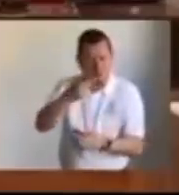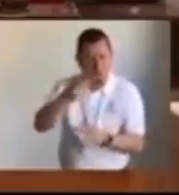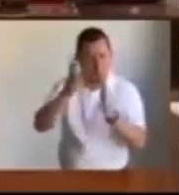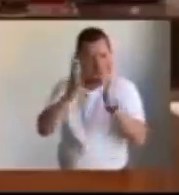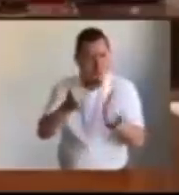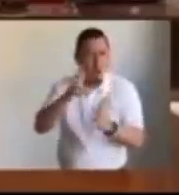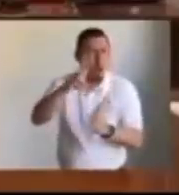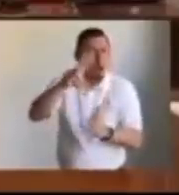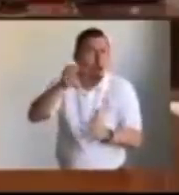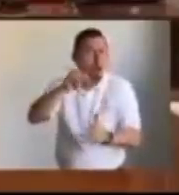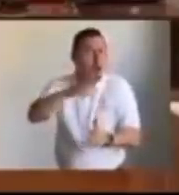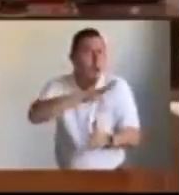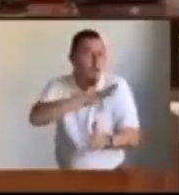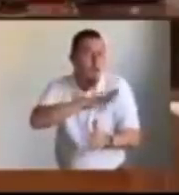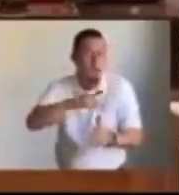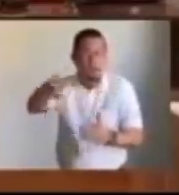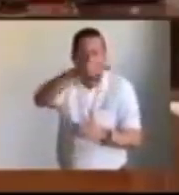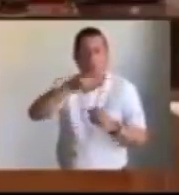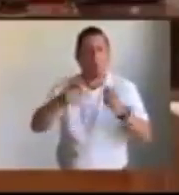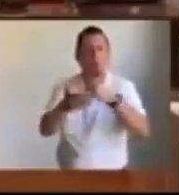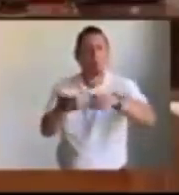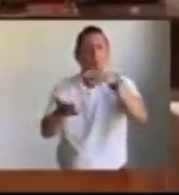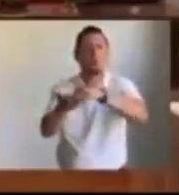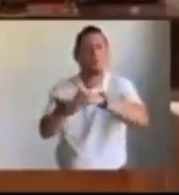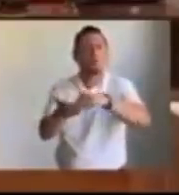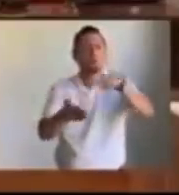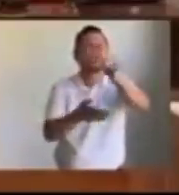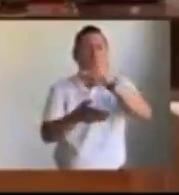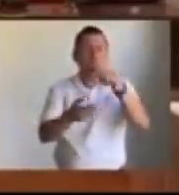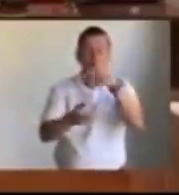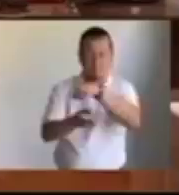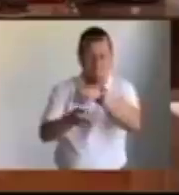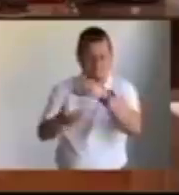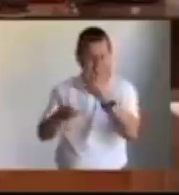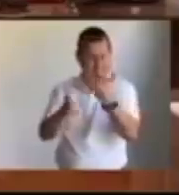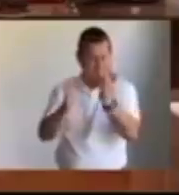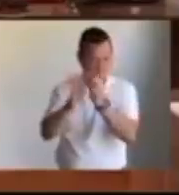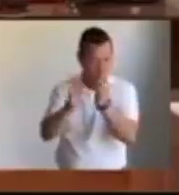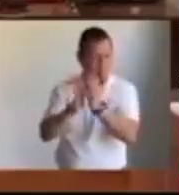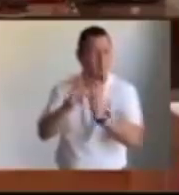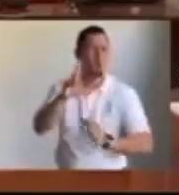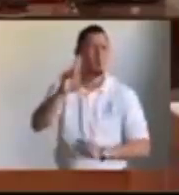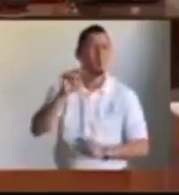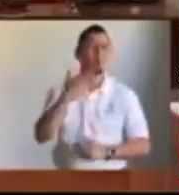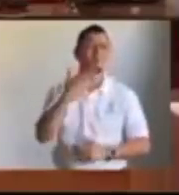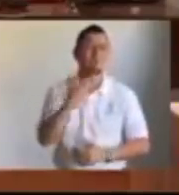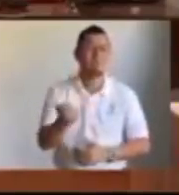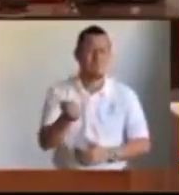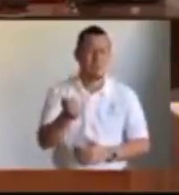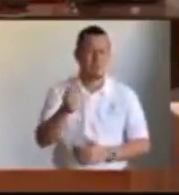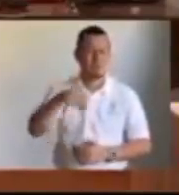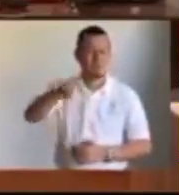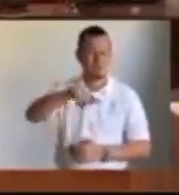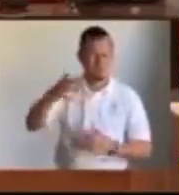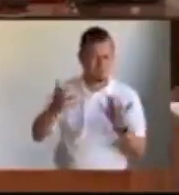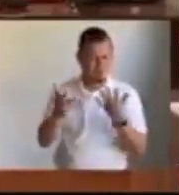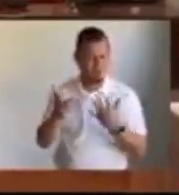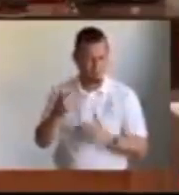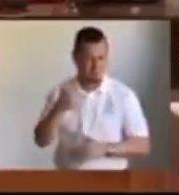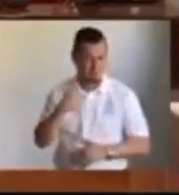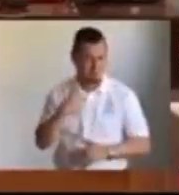que no había ninguna agencia sanitaria que hubiera avalado pruebas rápidas inmunológicas